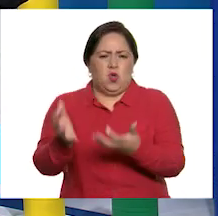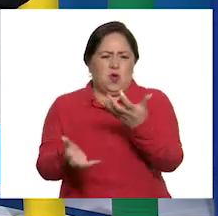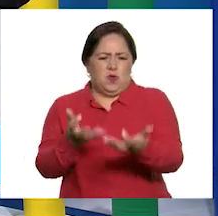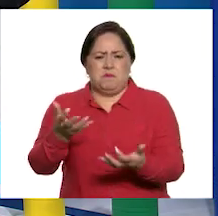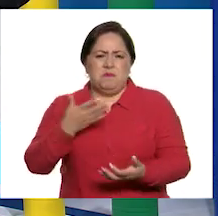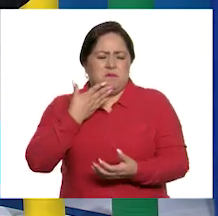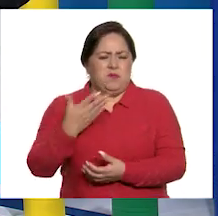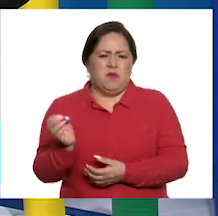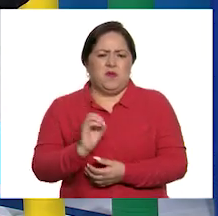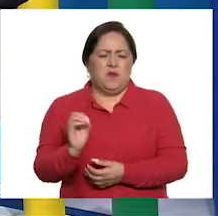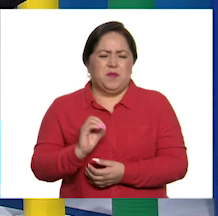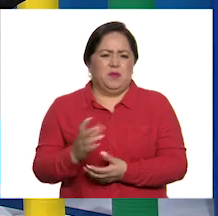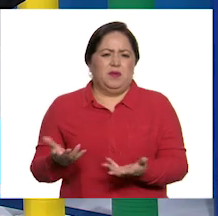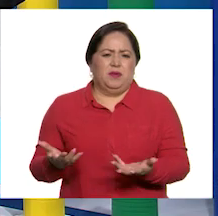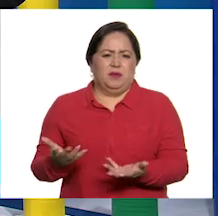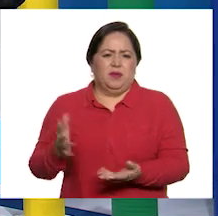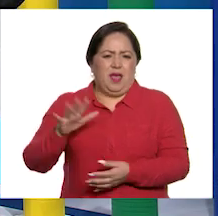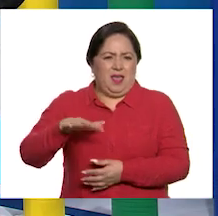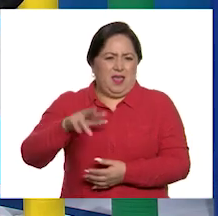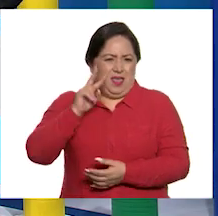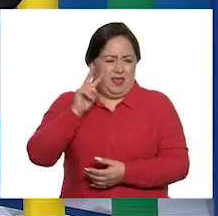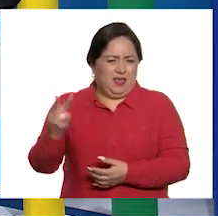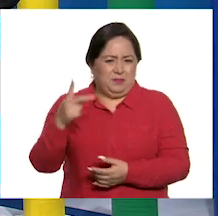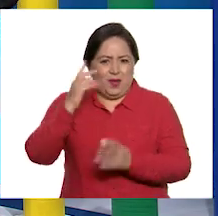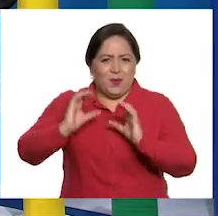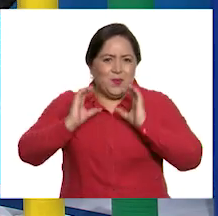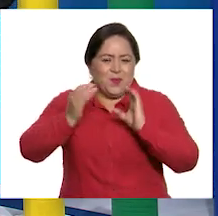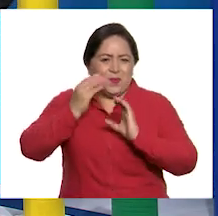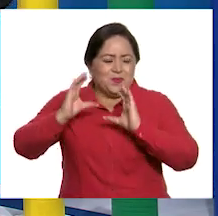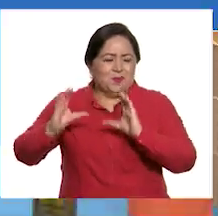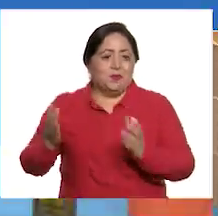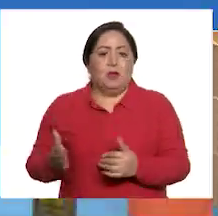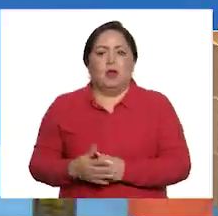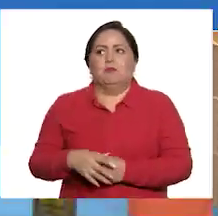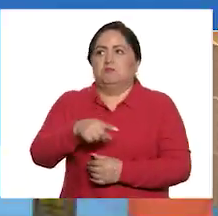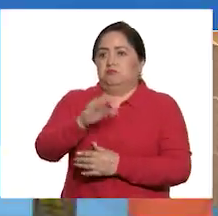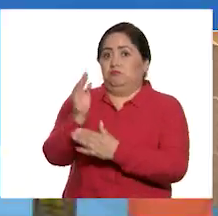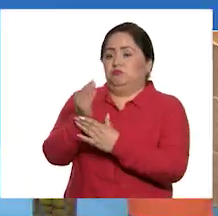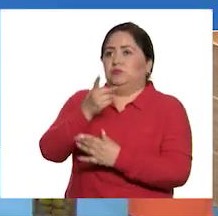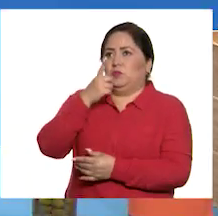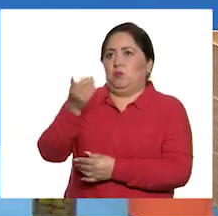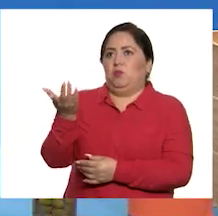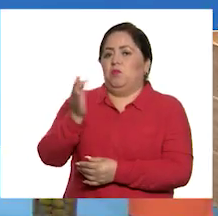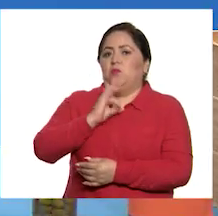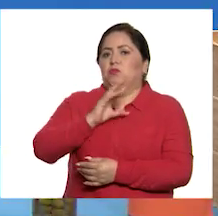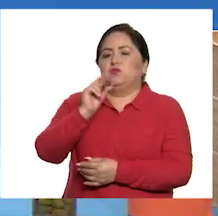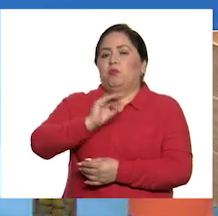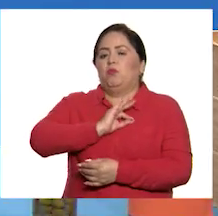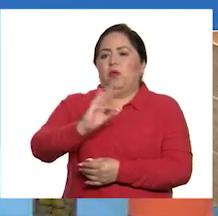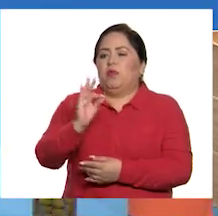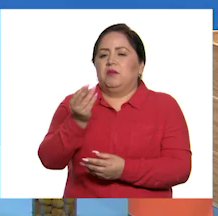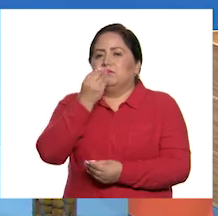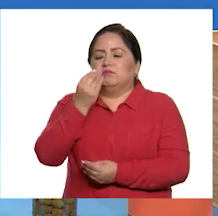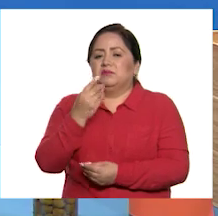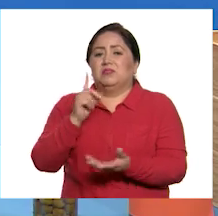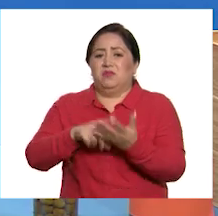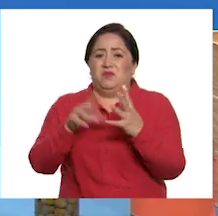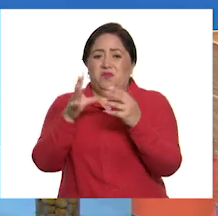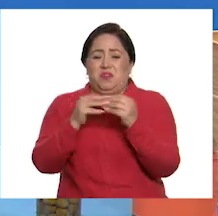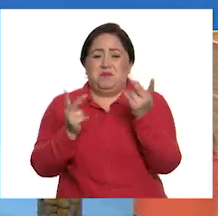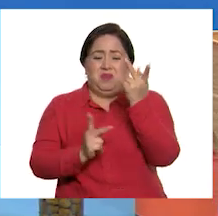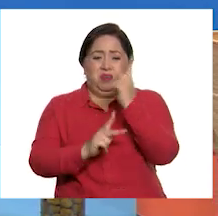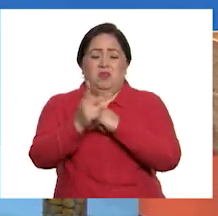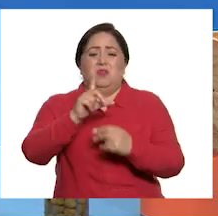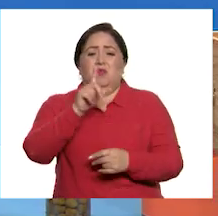los alimentos en estas dos técnicas de conservación? Pues no se lograría el objetivo y las frutas y